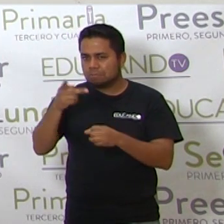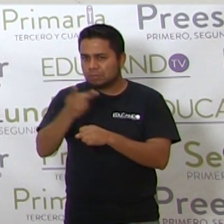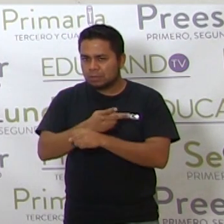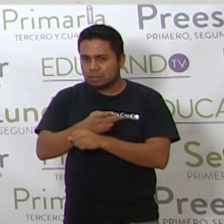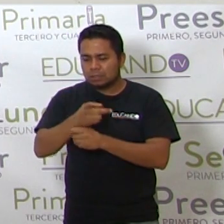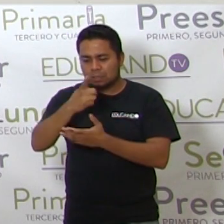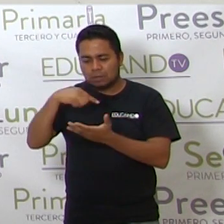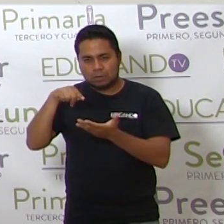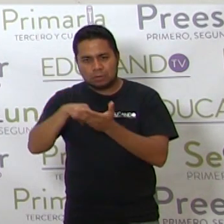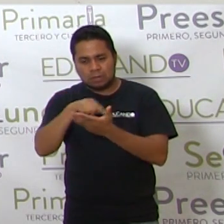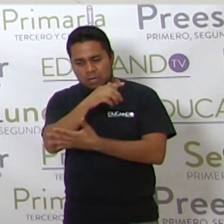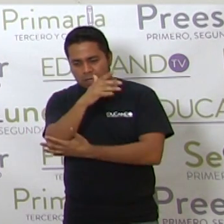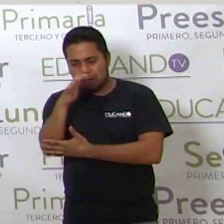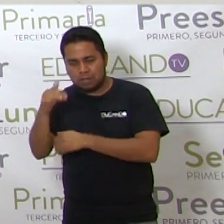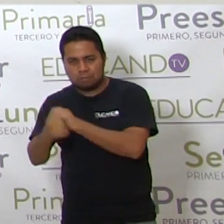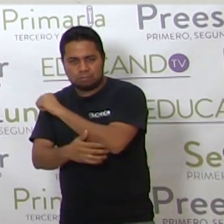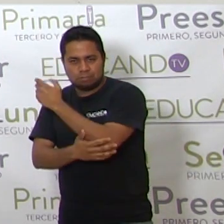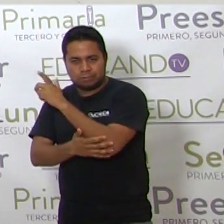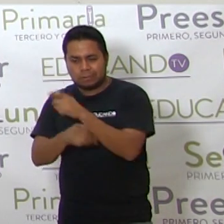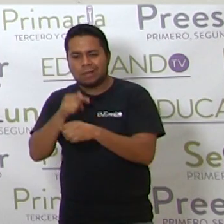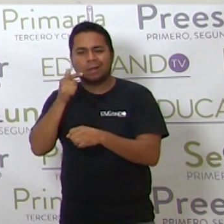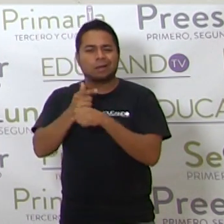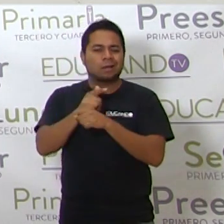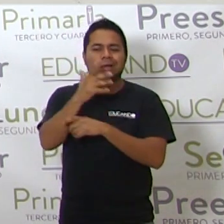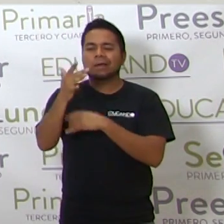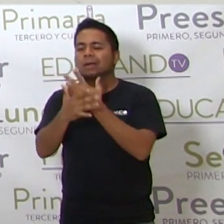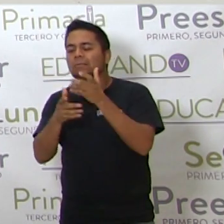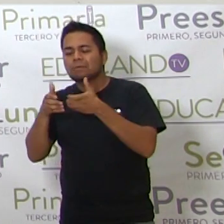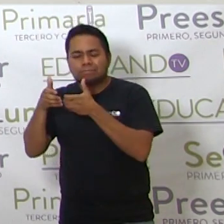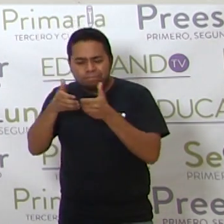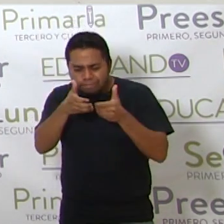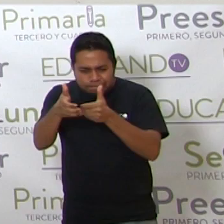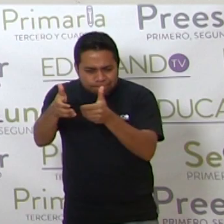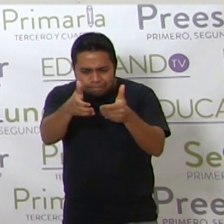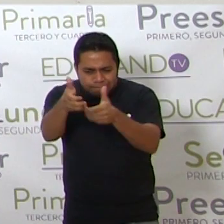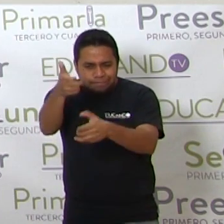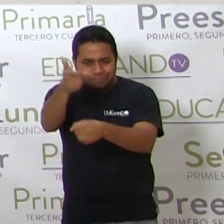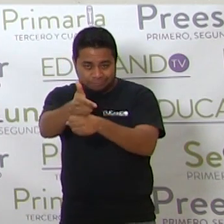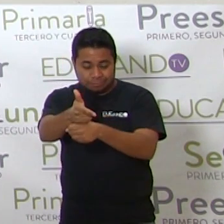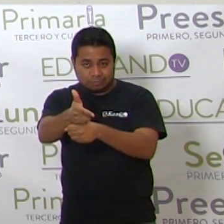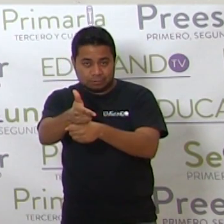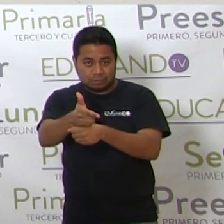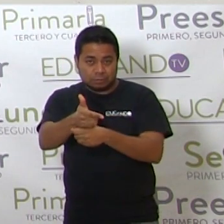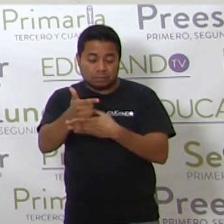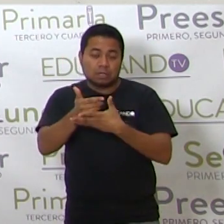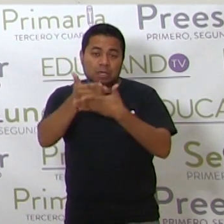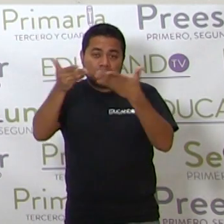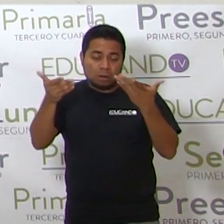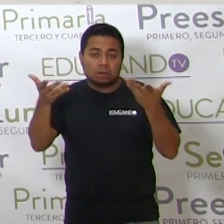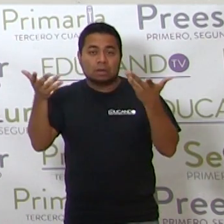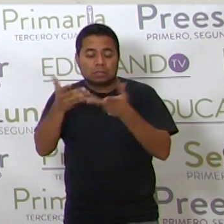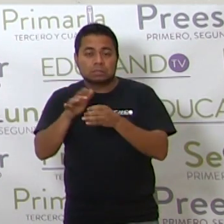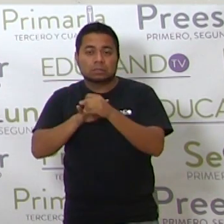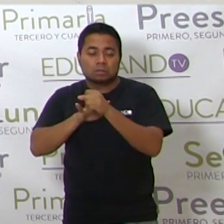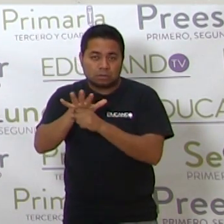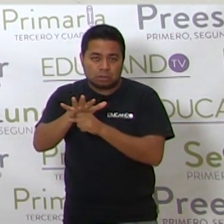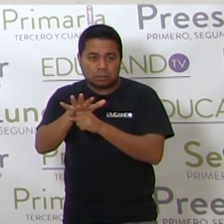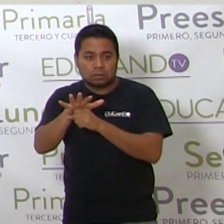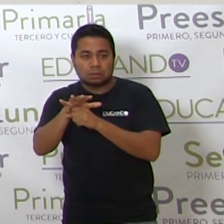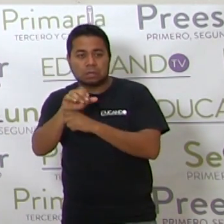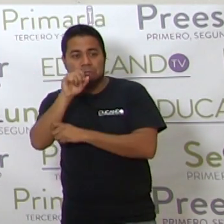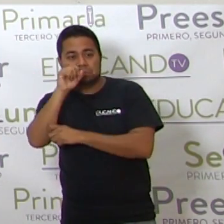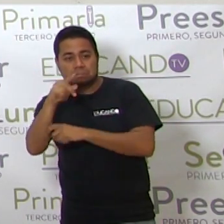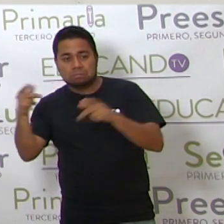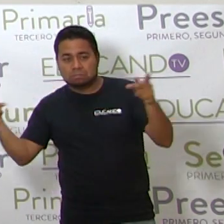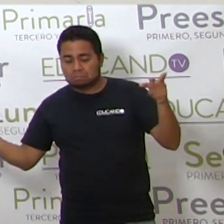bosque en el que se ve un caminito entre los arcos bien lo que vamos a hacer entonces es unir dicha